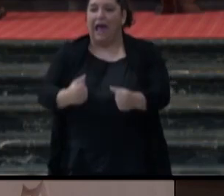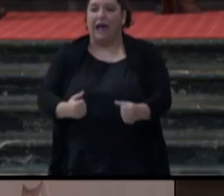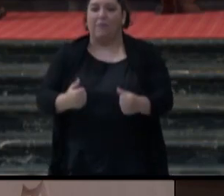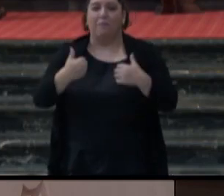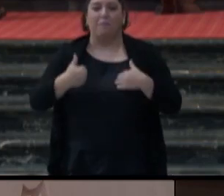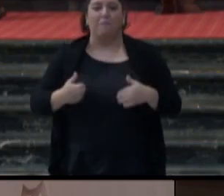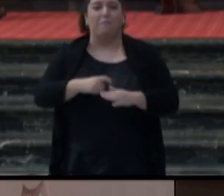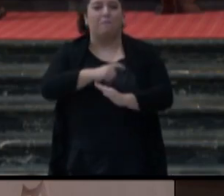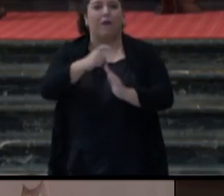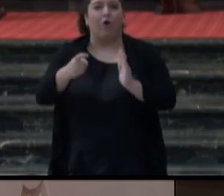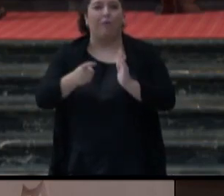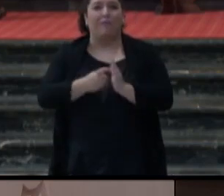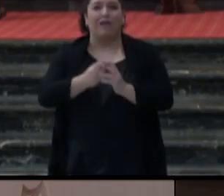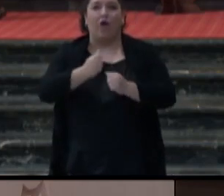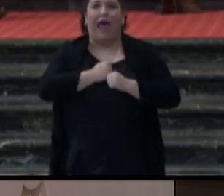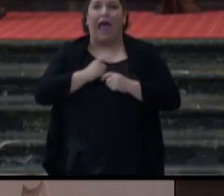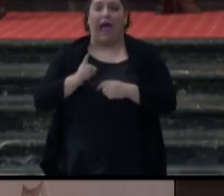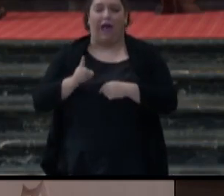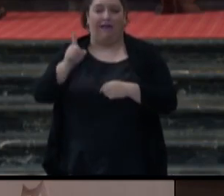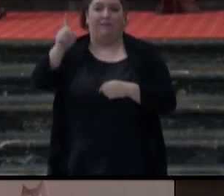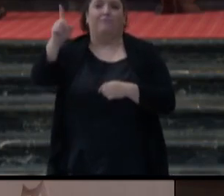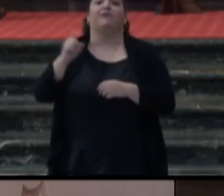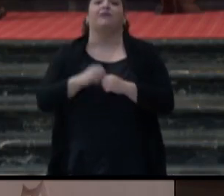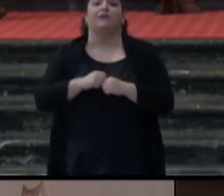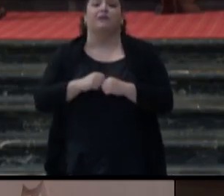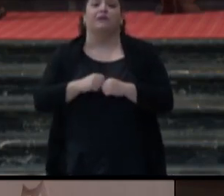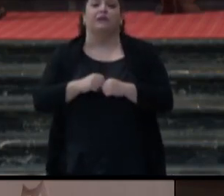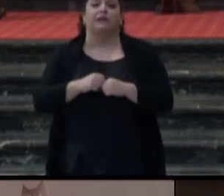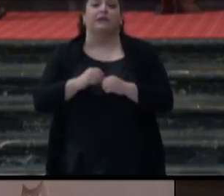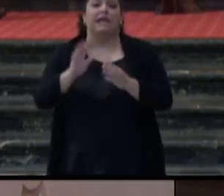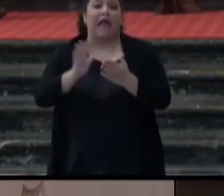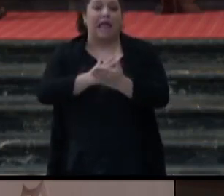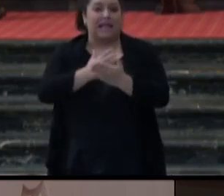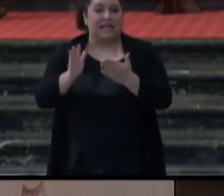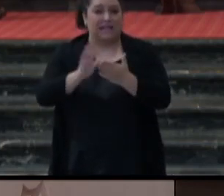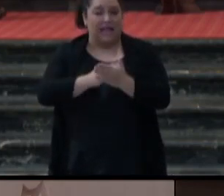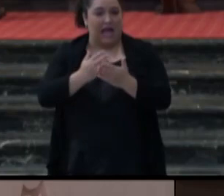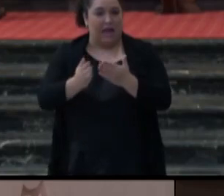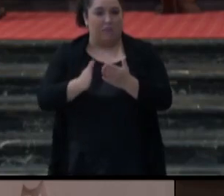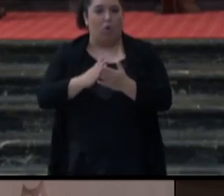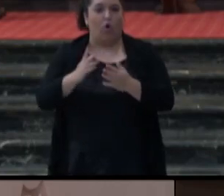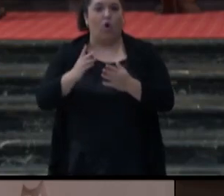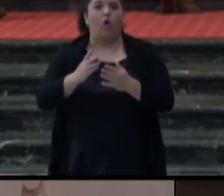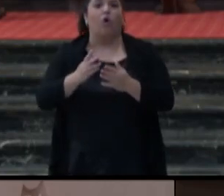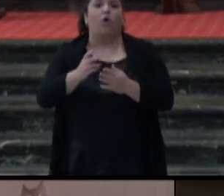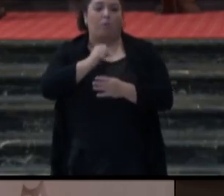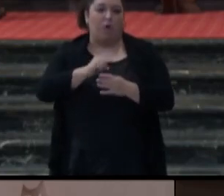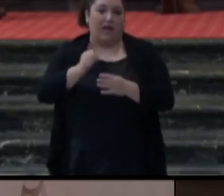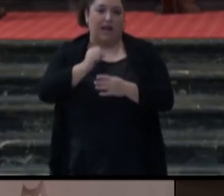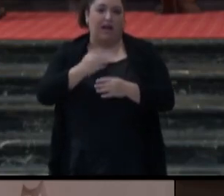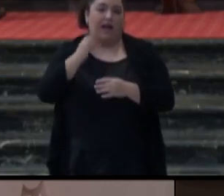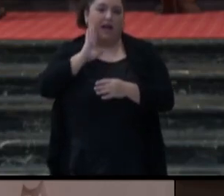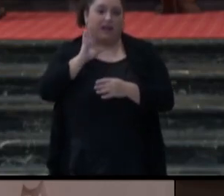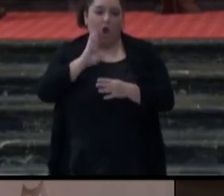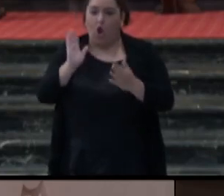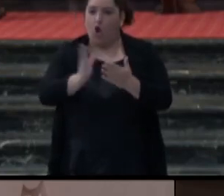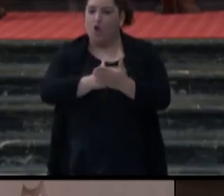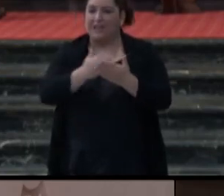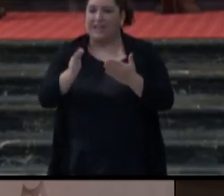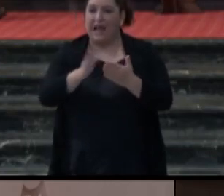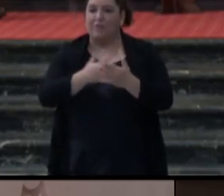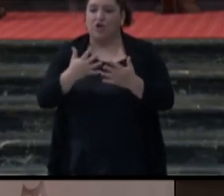con todo tu ser y así lo hemos cantado en el salmo ese salmo precioso los salmos son